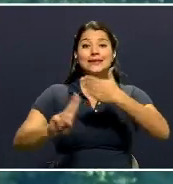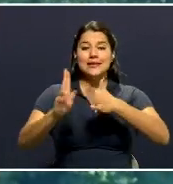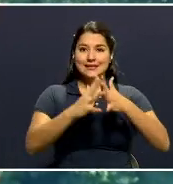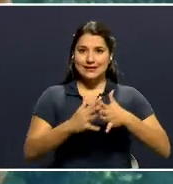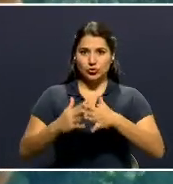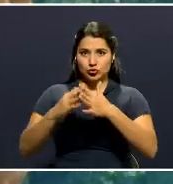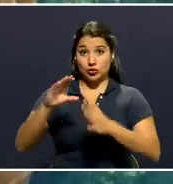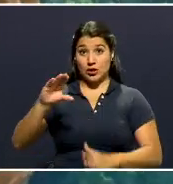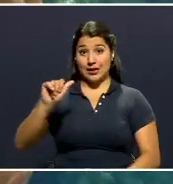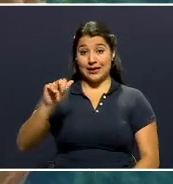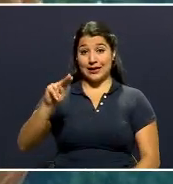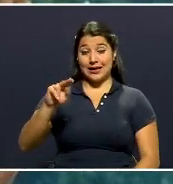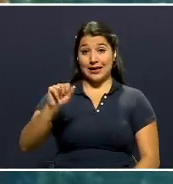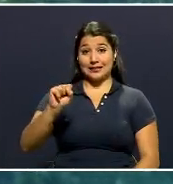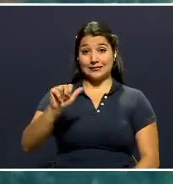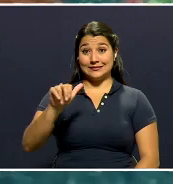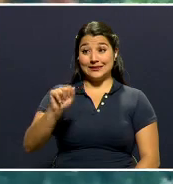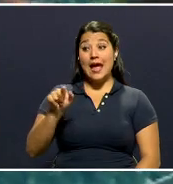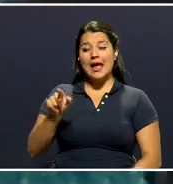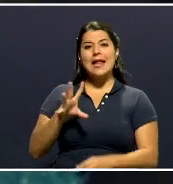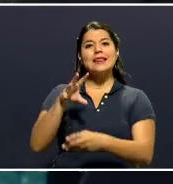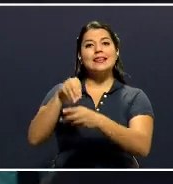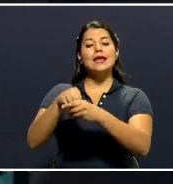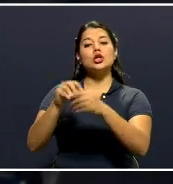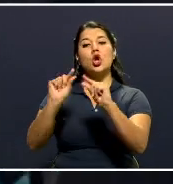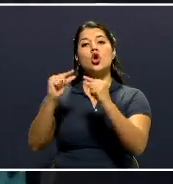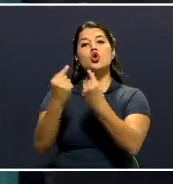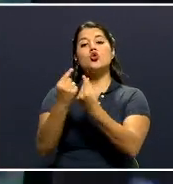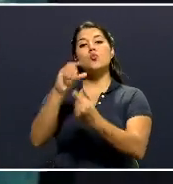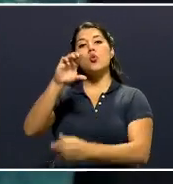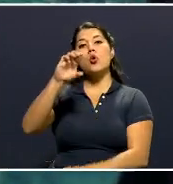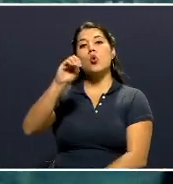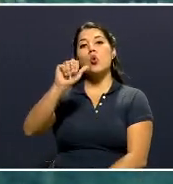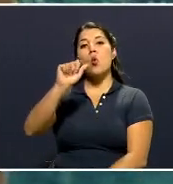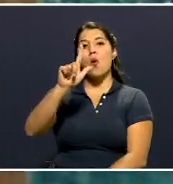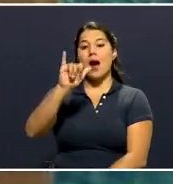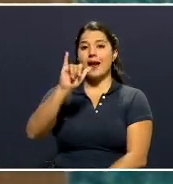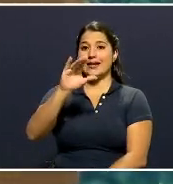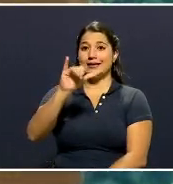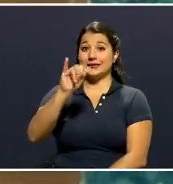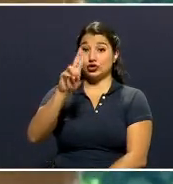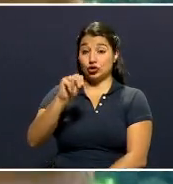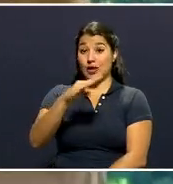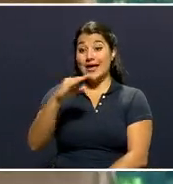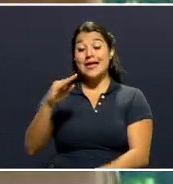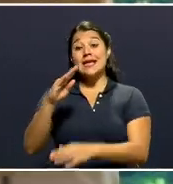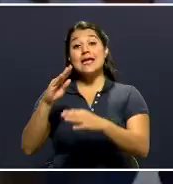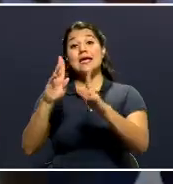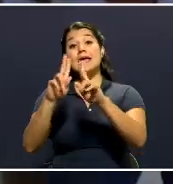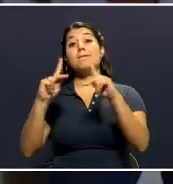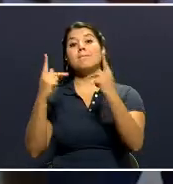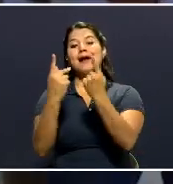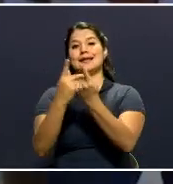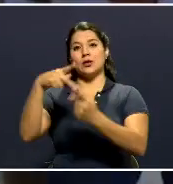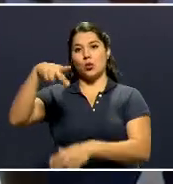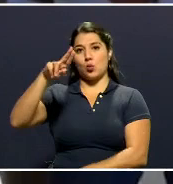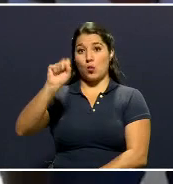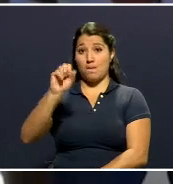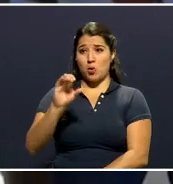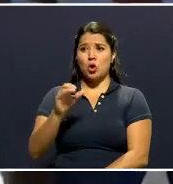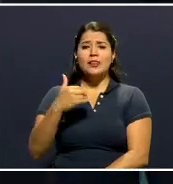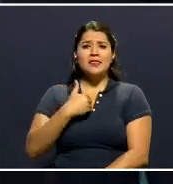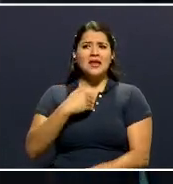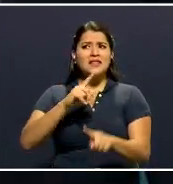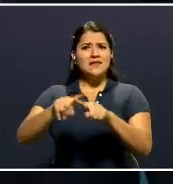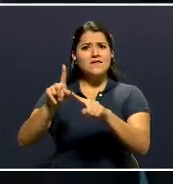Fue miembro fundador de la Coalición Unidad y del Partido Unidad Social Cristiana. Ha ejercido diferentes cargos públicos, entre